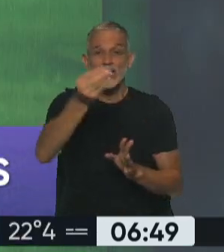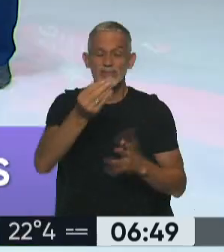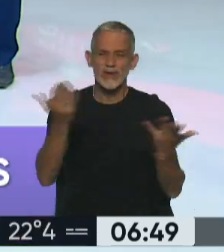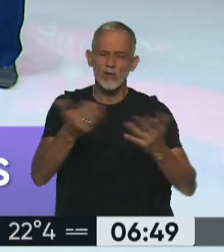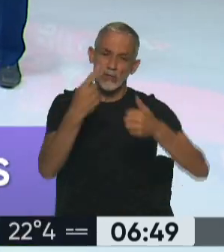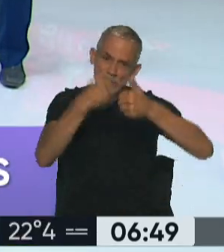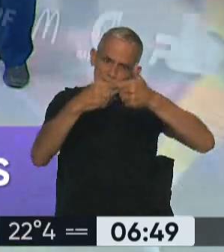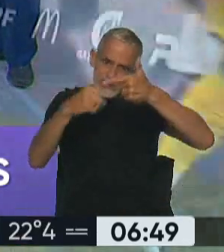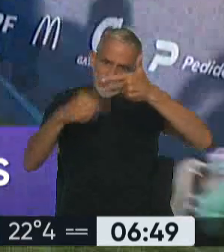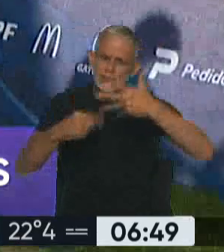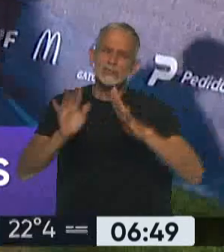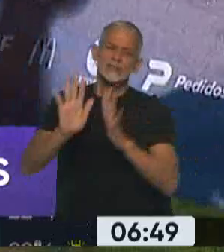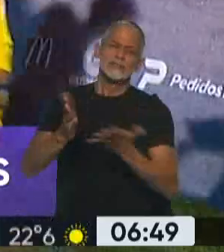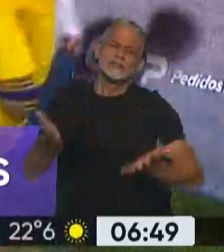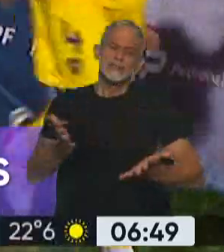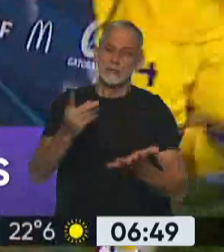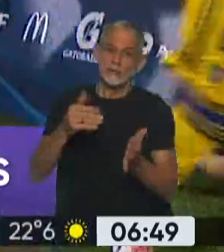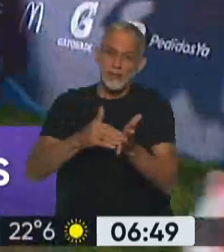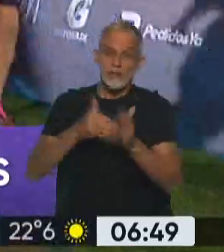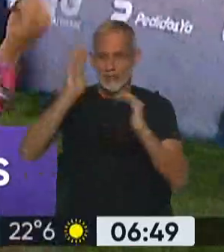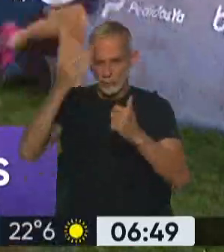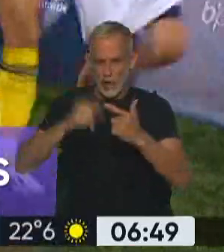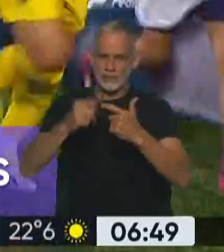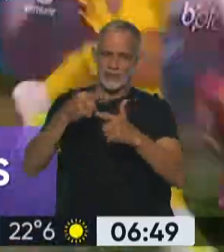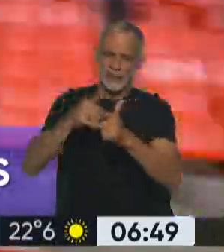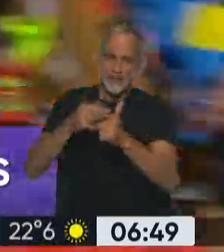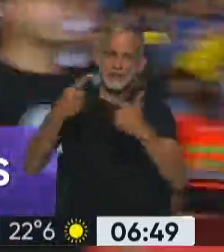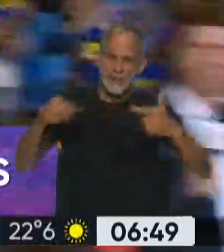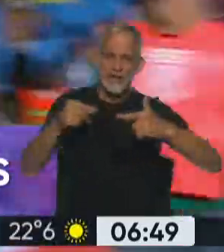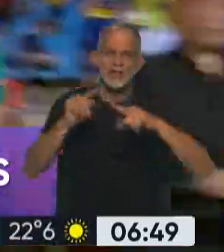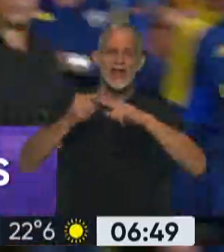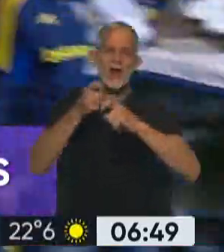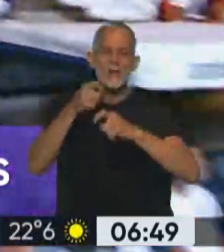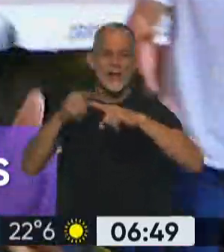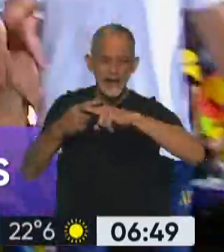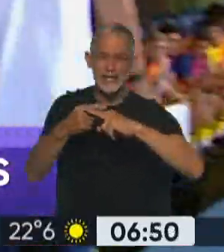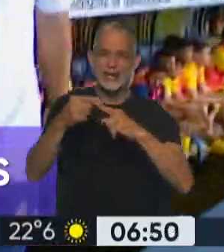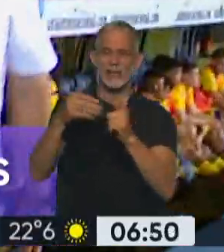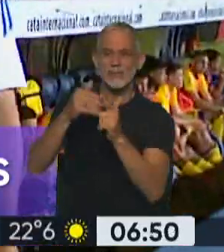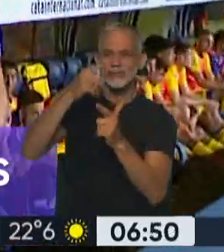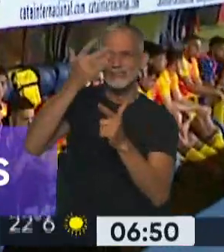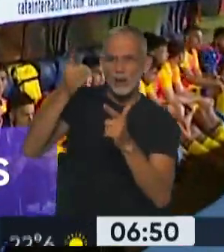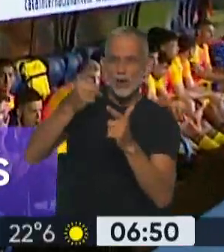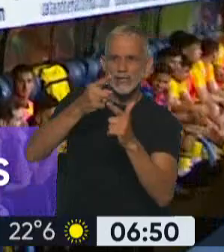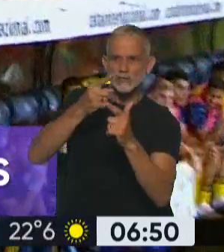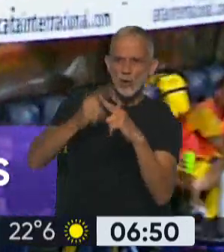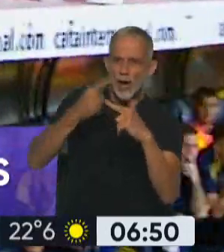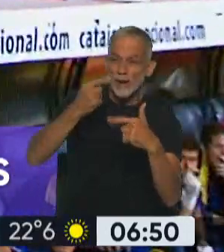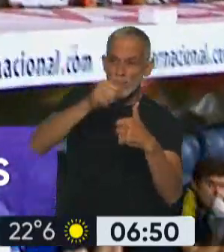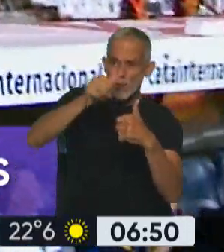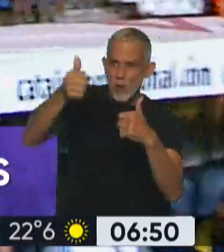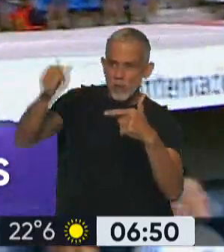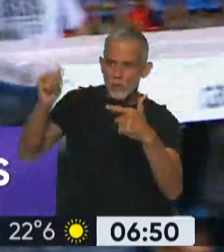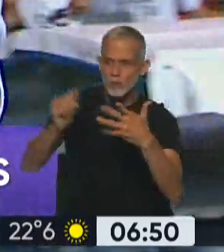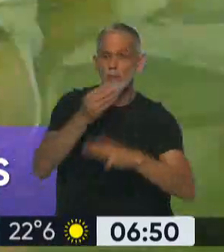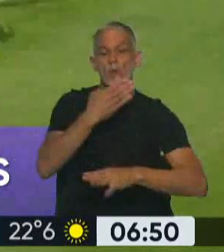vayan pasando, porque bueno, depende de la vida de Estudiantes, depende de la vida de la Copa de la Liga, depende de que uno de los clasificados a